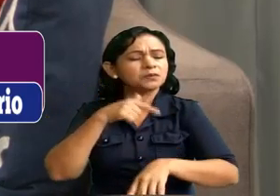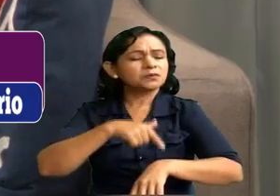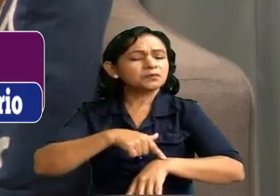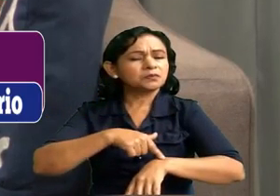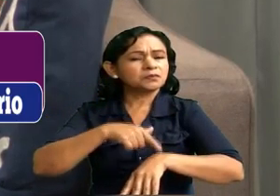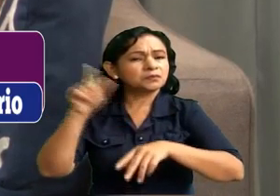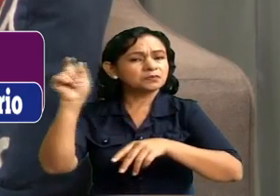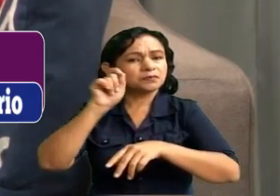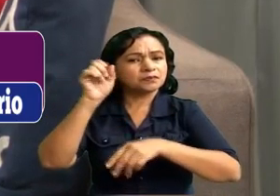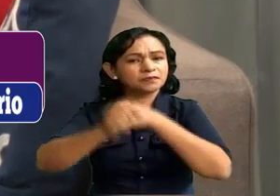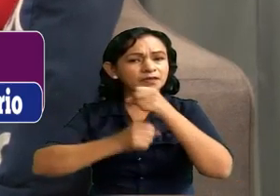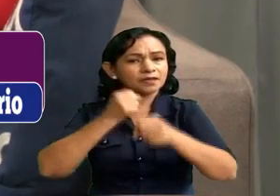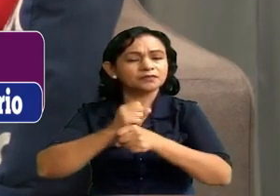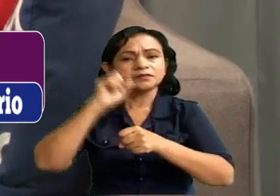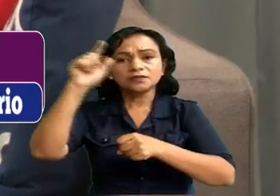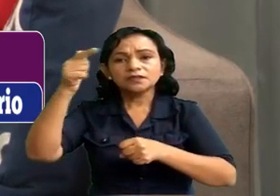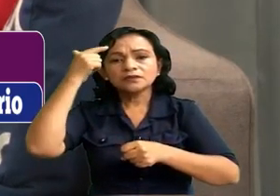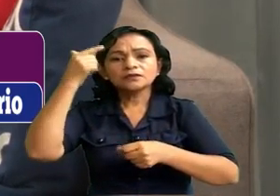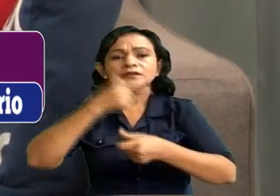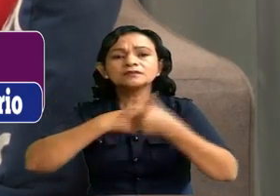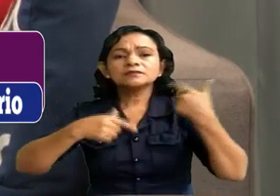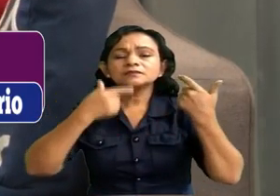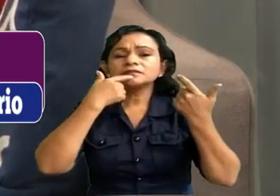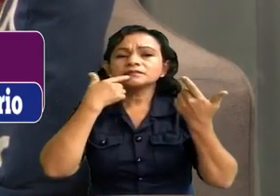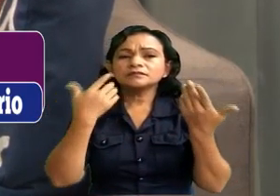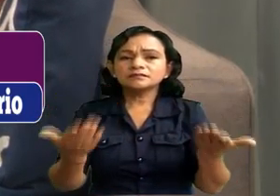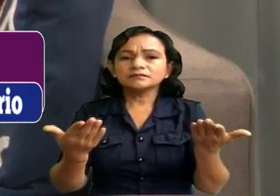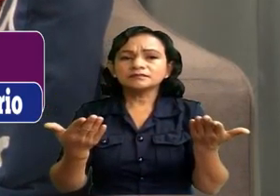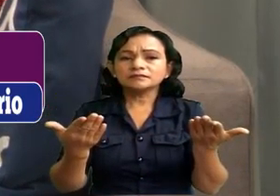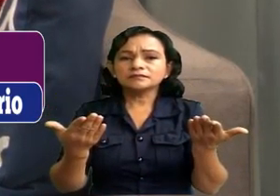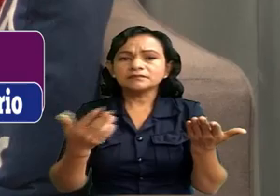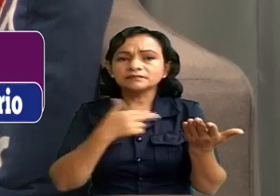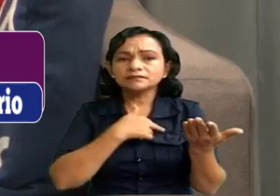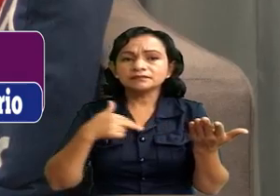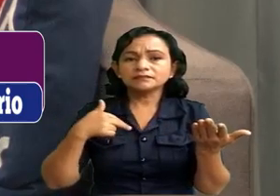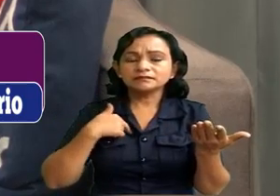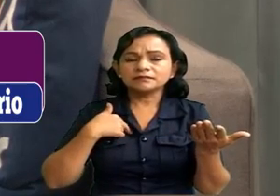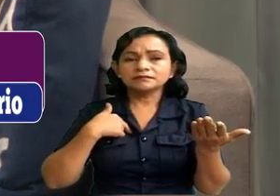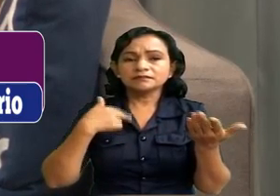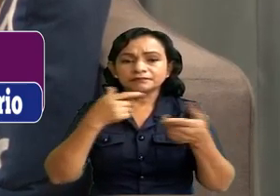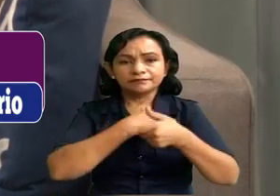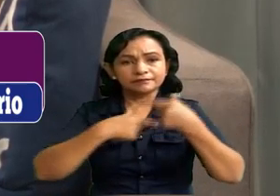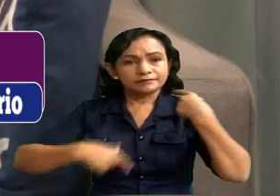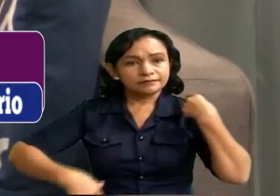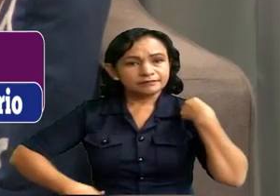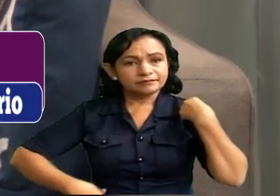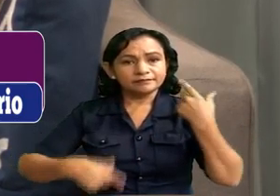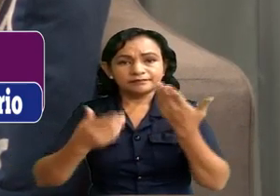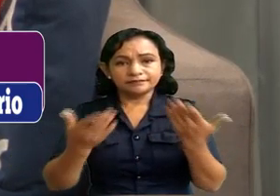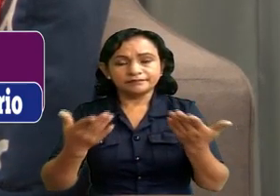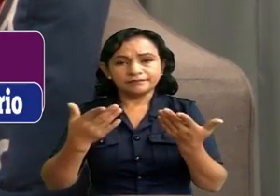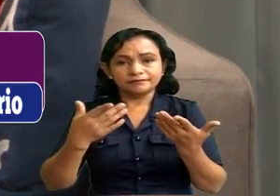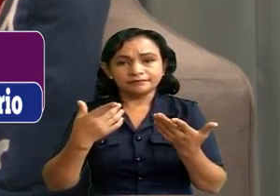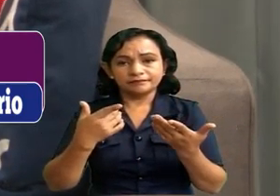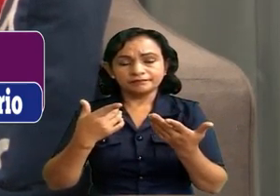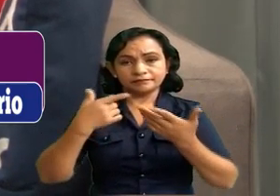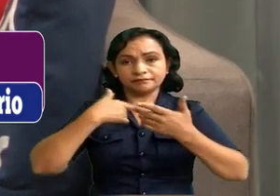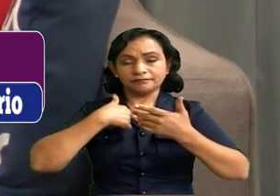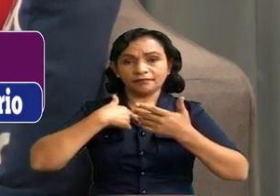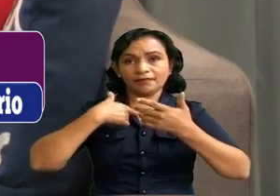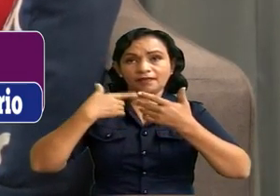tantos años ellos estuvieron en el poder. Y estuvieron en el poder con el apoyo de su amo